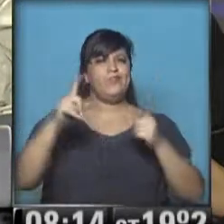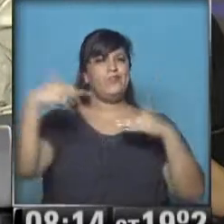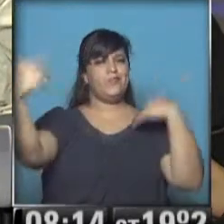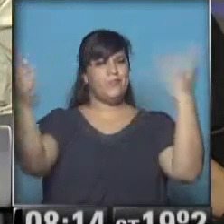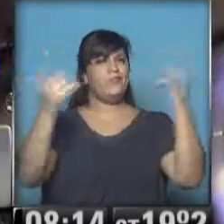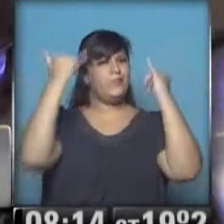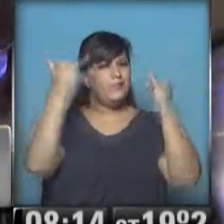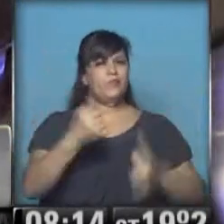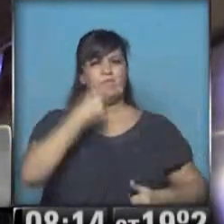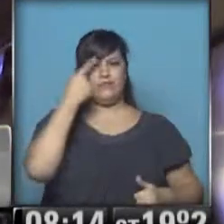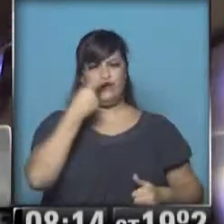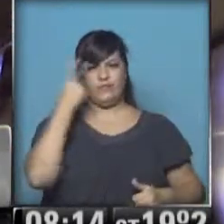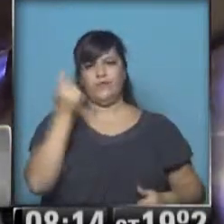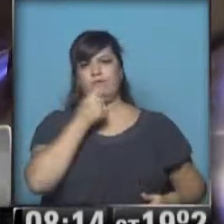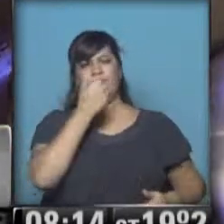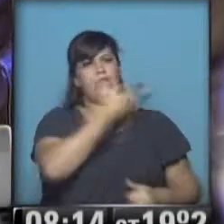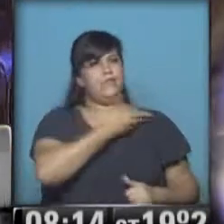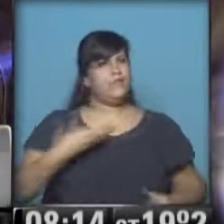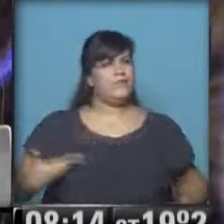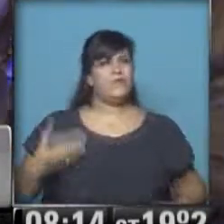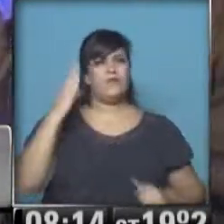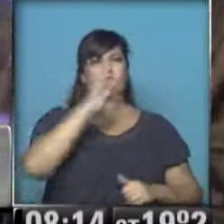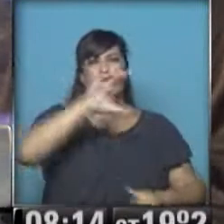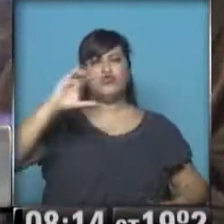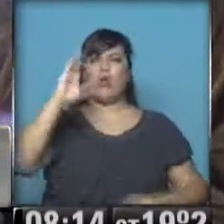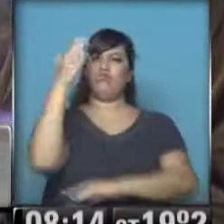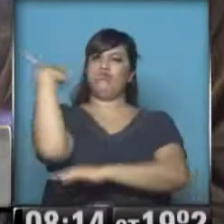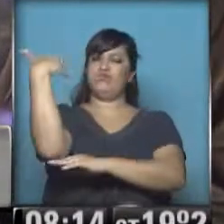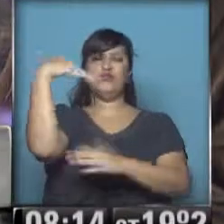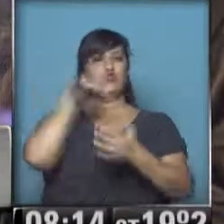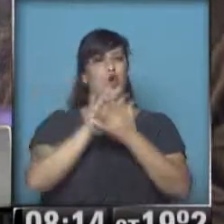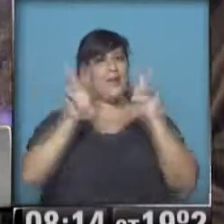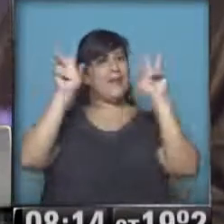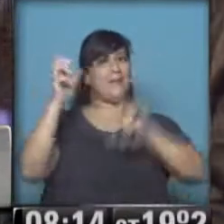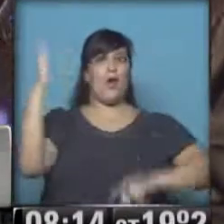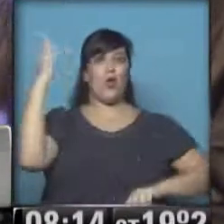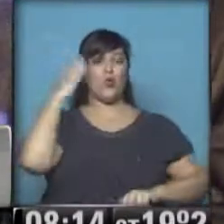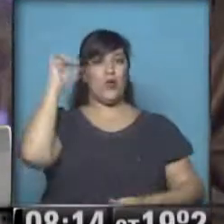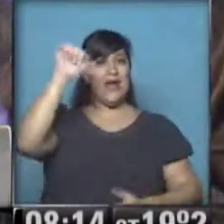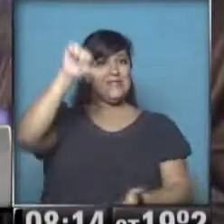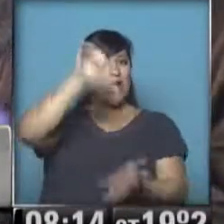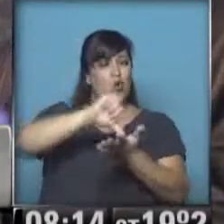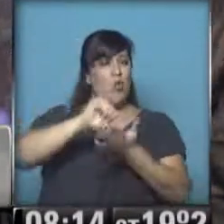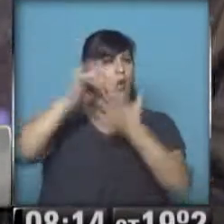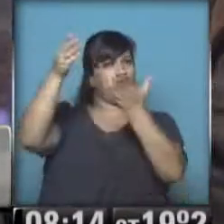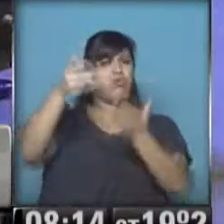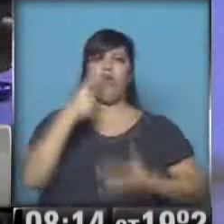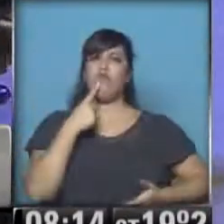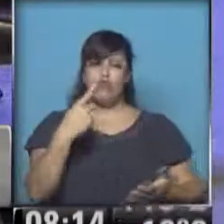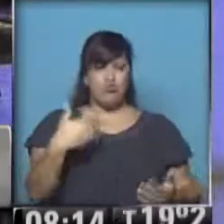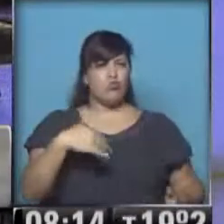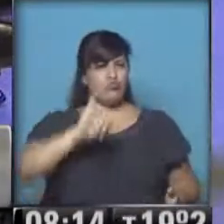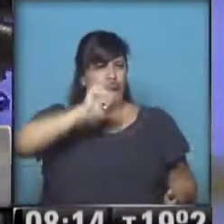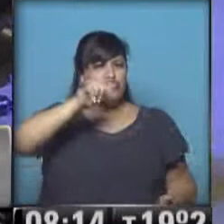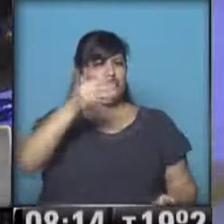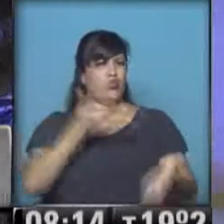interés, digo, que el presidente del Banco Central venga a exponer cultura acá, en este lugar, y que ustedes lo reciban diciendo, vamos a tener